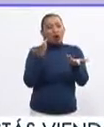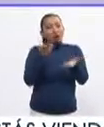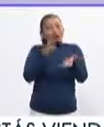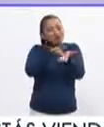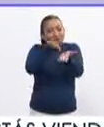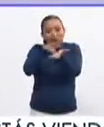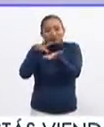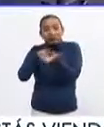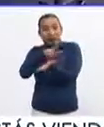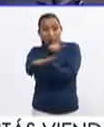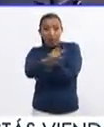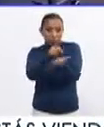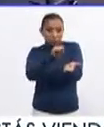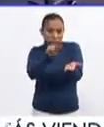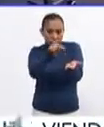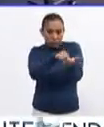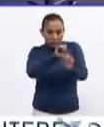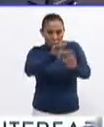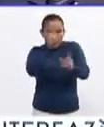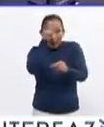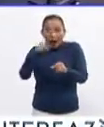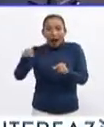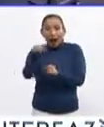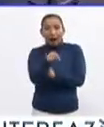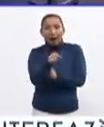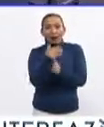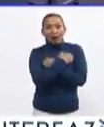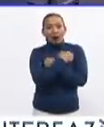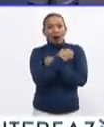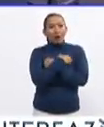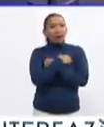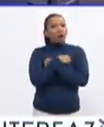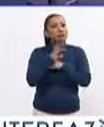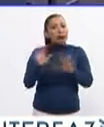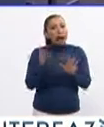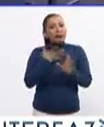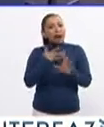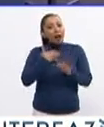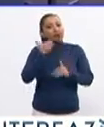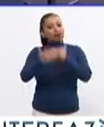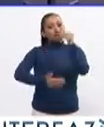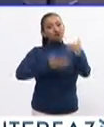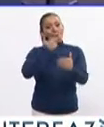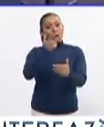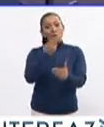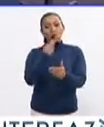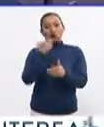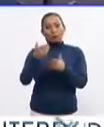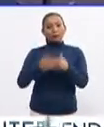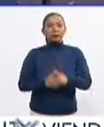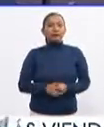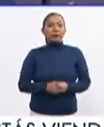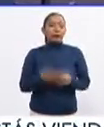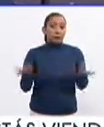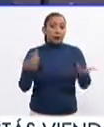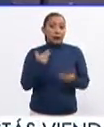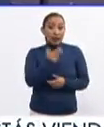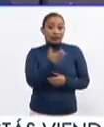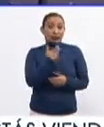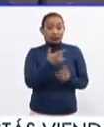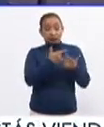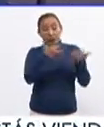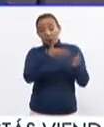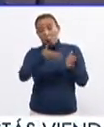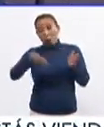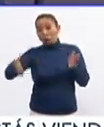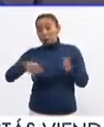herramientas legales, por supuesto, para que la educación cobre vida, ¿no?, en la aplicación posterior. Entonces, bueno, este recorrido